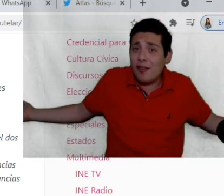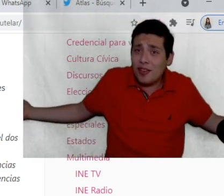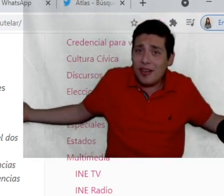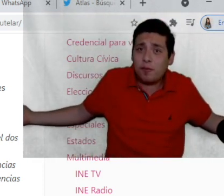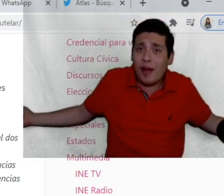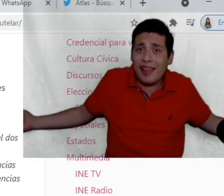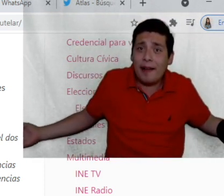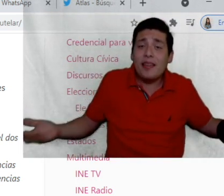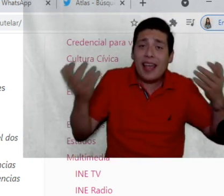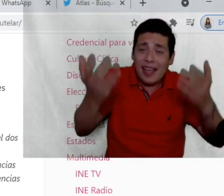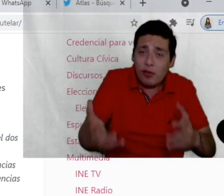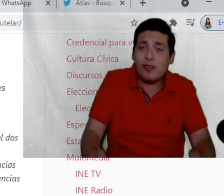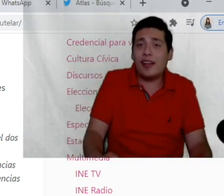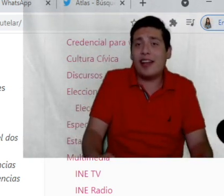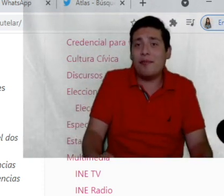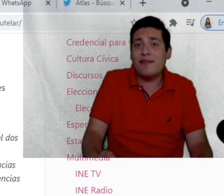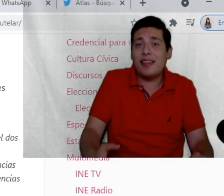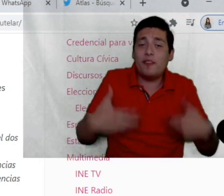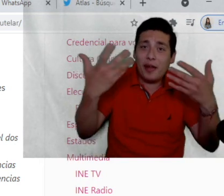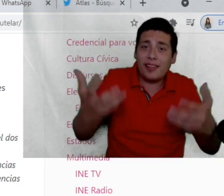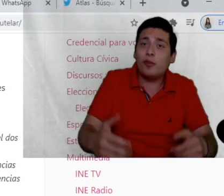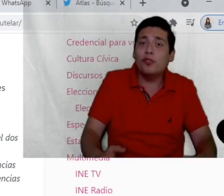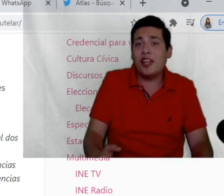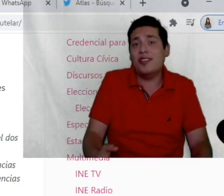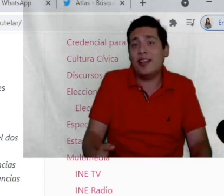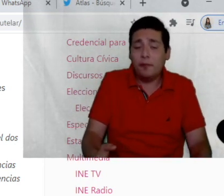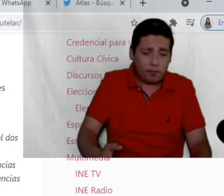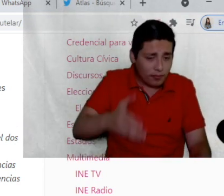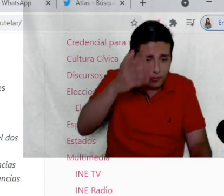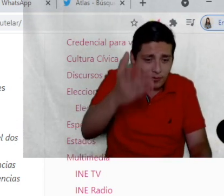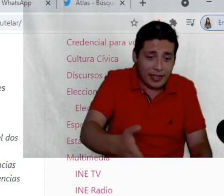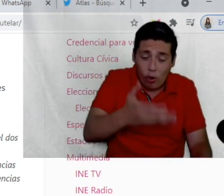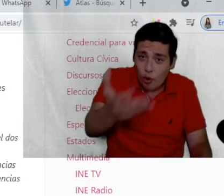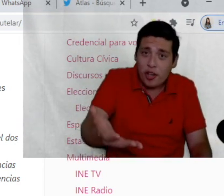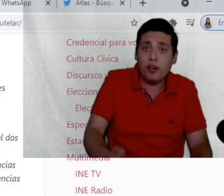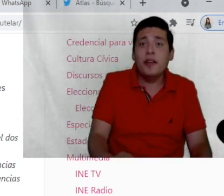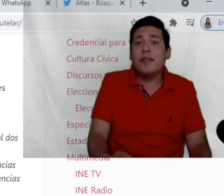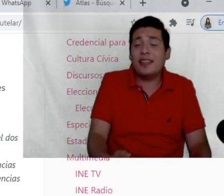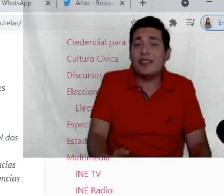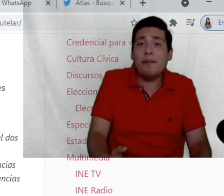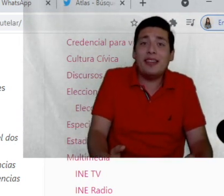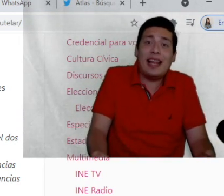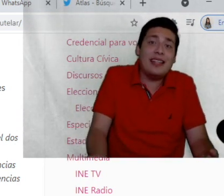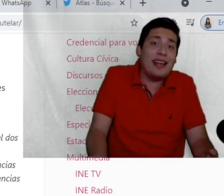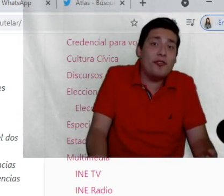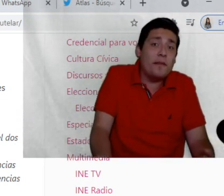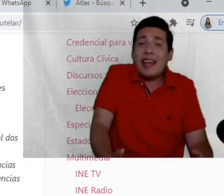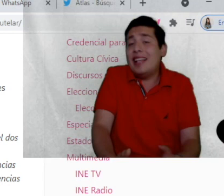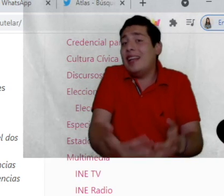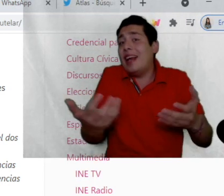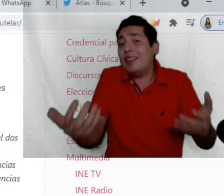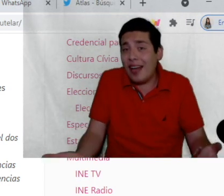que al final nos dieron la espalda. Eso es lo que realmente despierta conciencias. Y lo único que se está